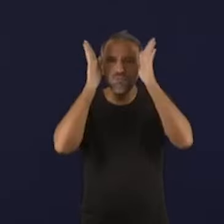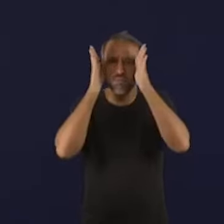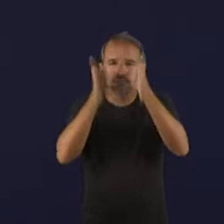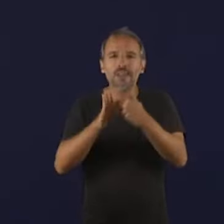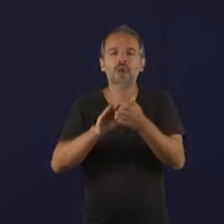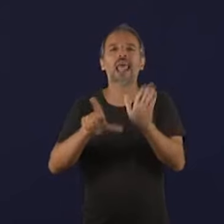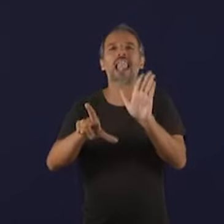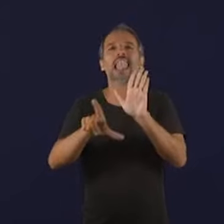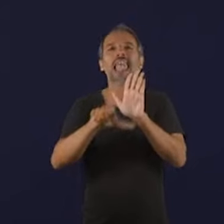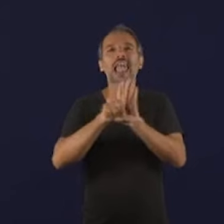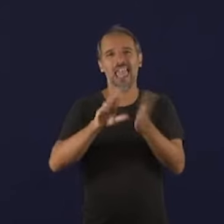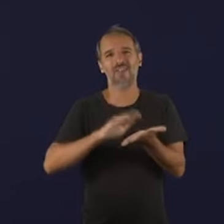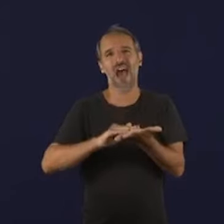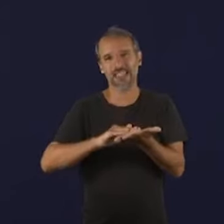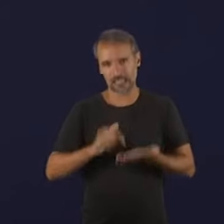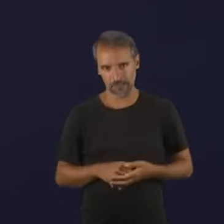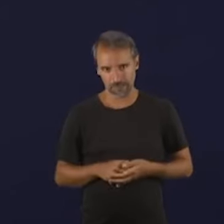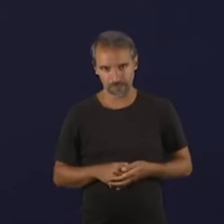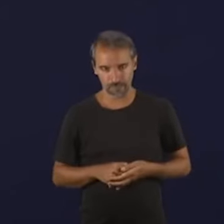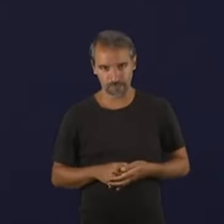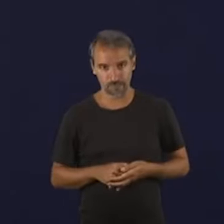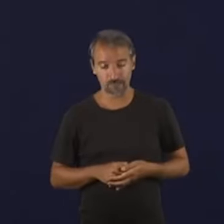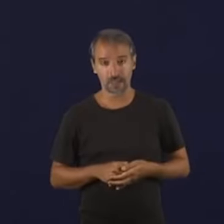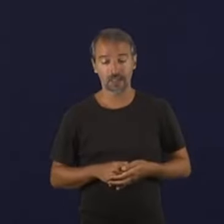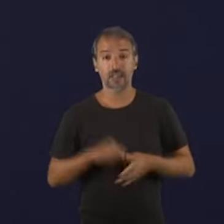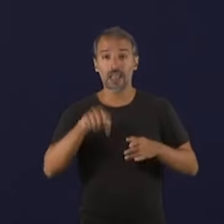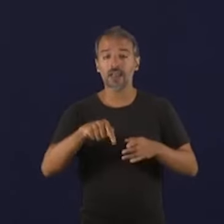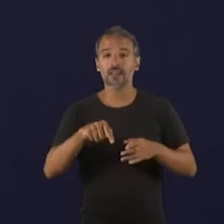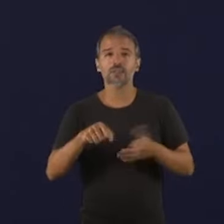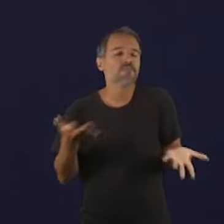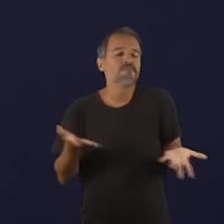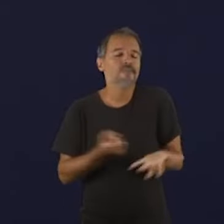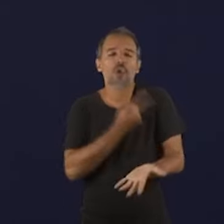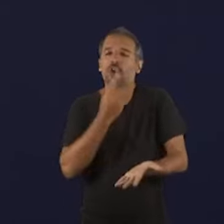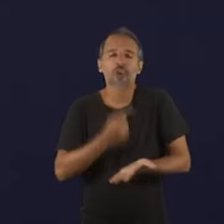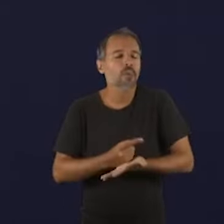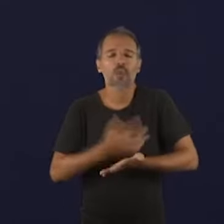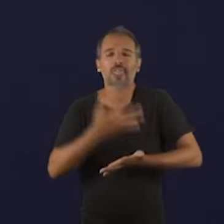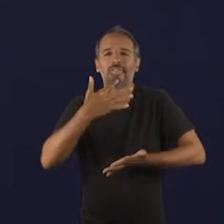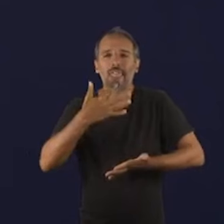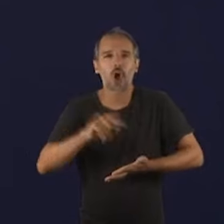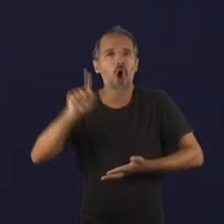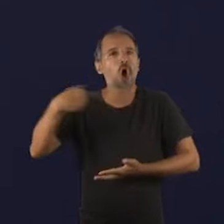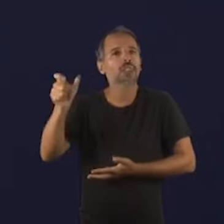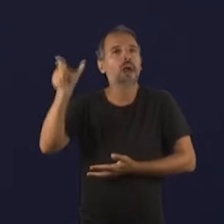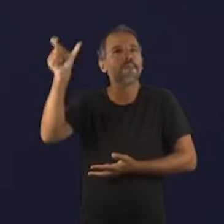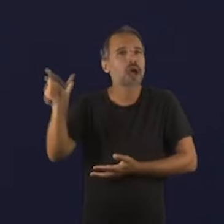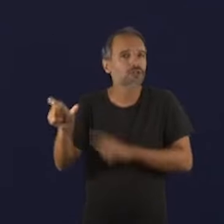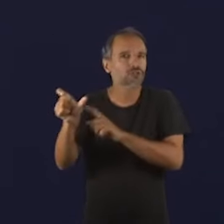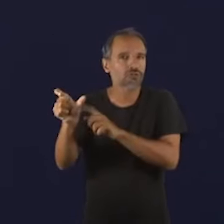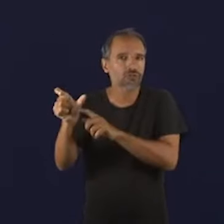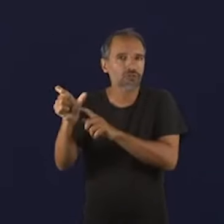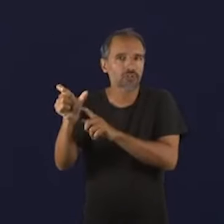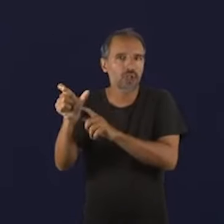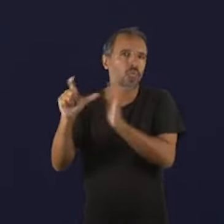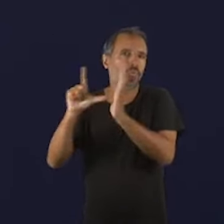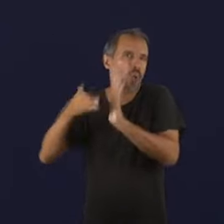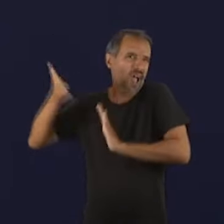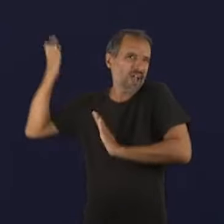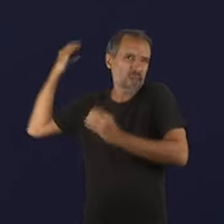ley bases y por eso es que no podemos entender como gente que cayó durante